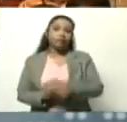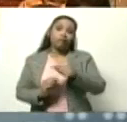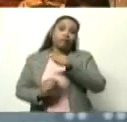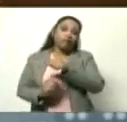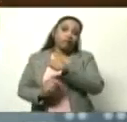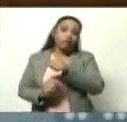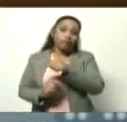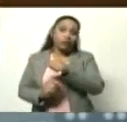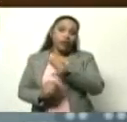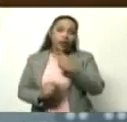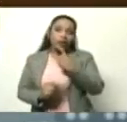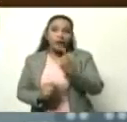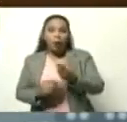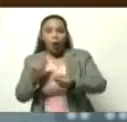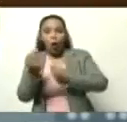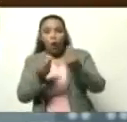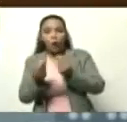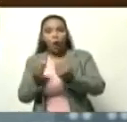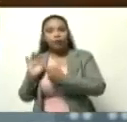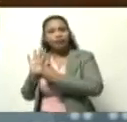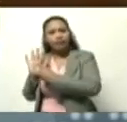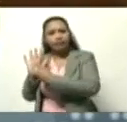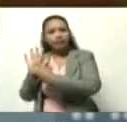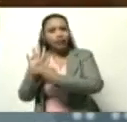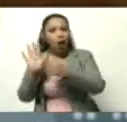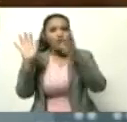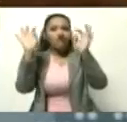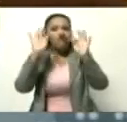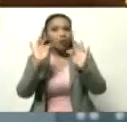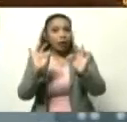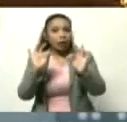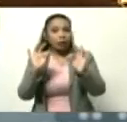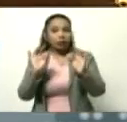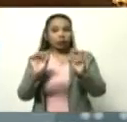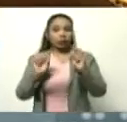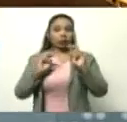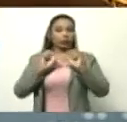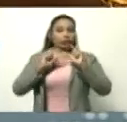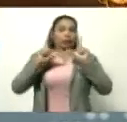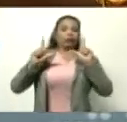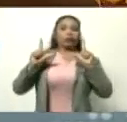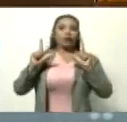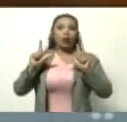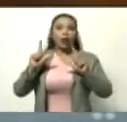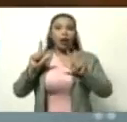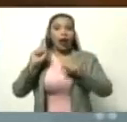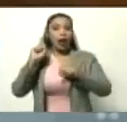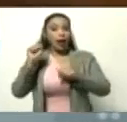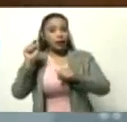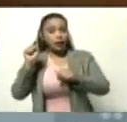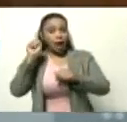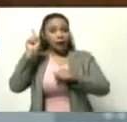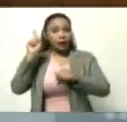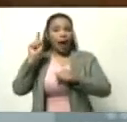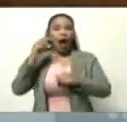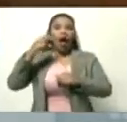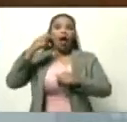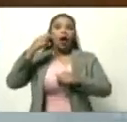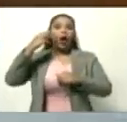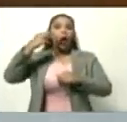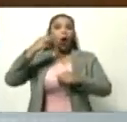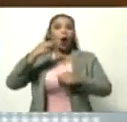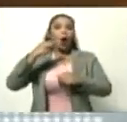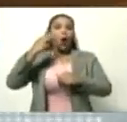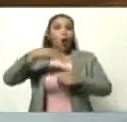digamos se ejemplifica de una manera alarmante en el caso de hollywood alumno como espacio físico